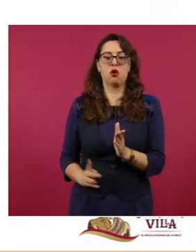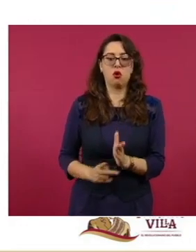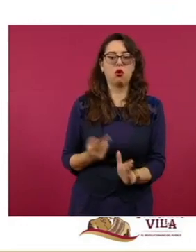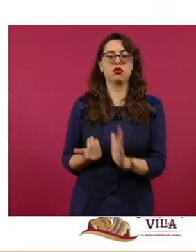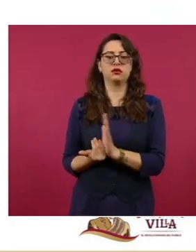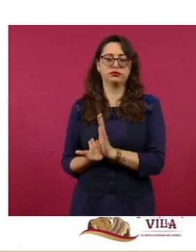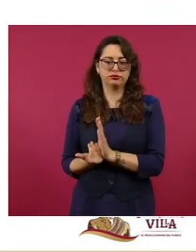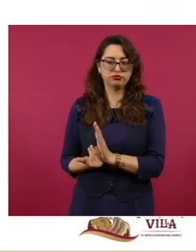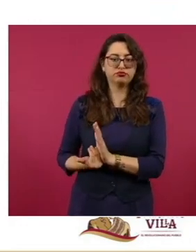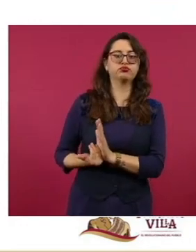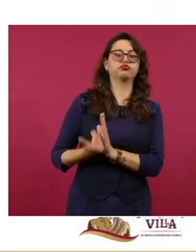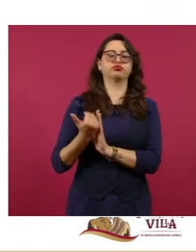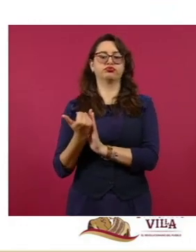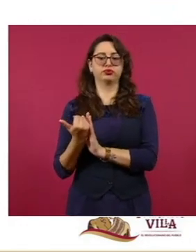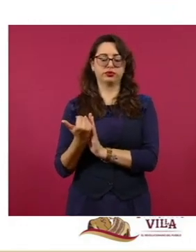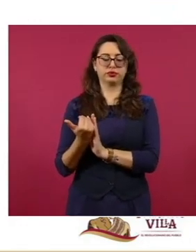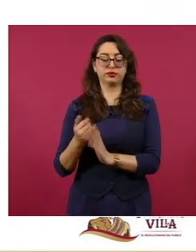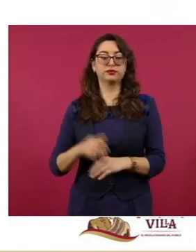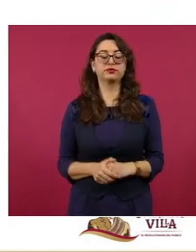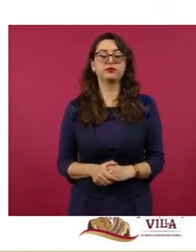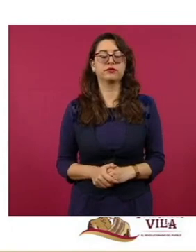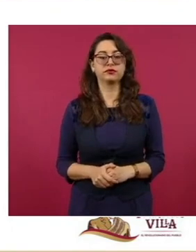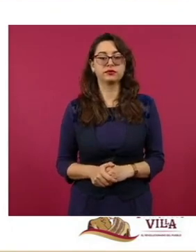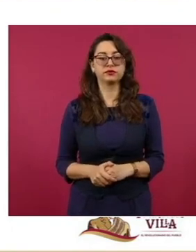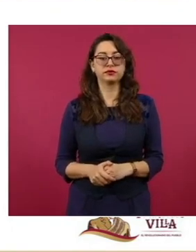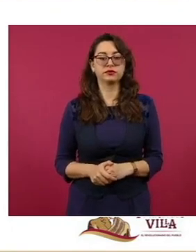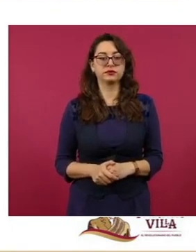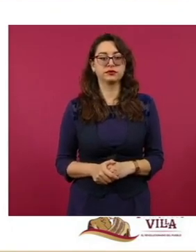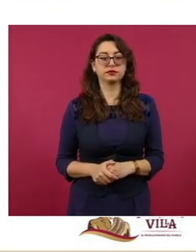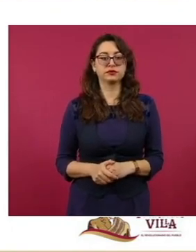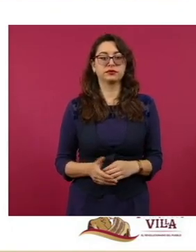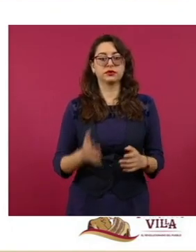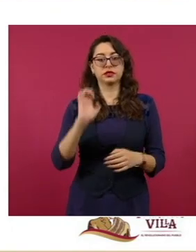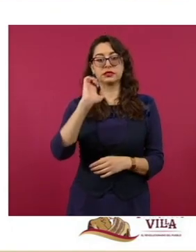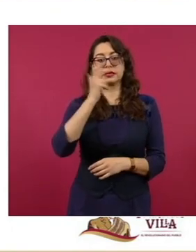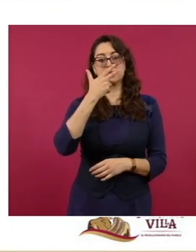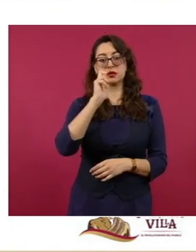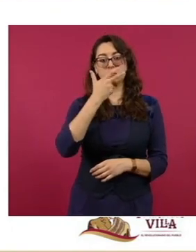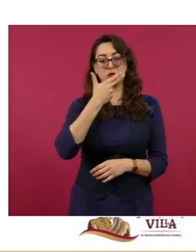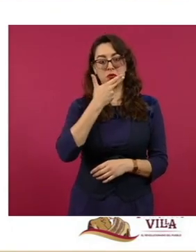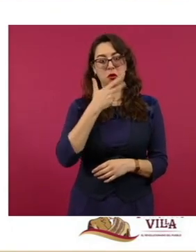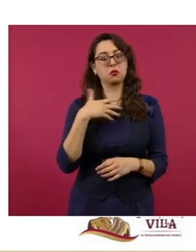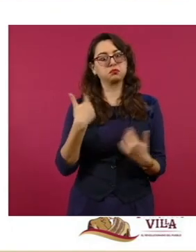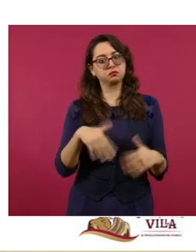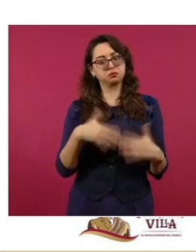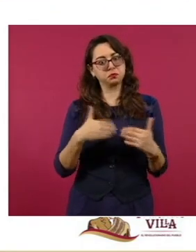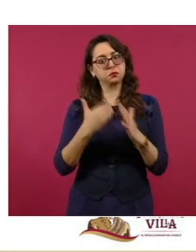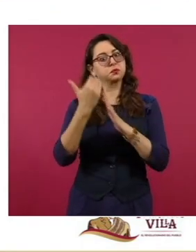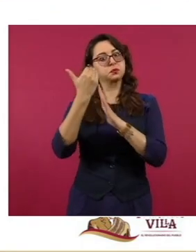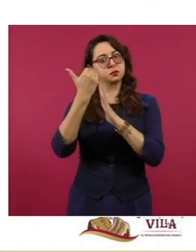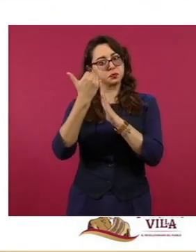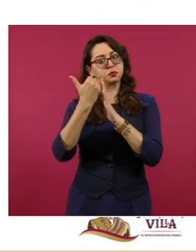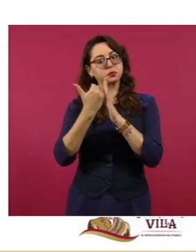homicidios más. En el caso de el que sigue, de Chihuahua, aquí se ve una reducción